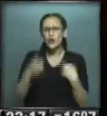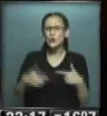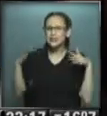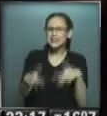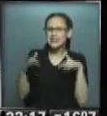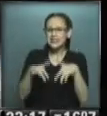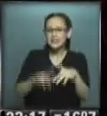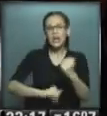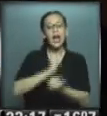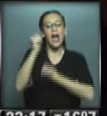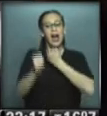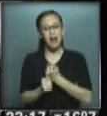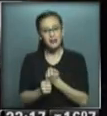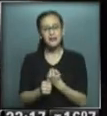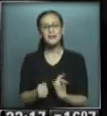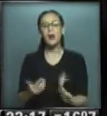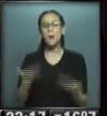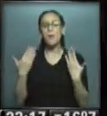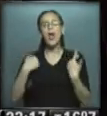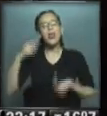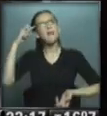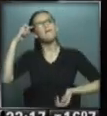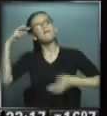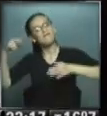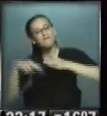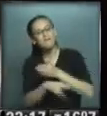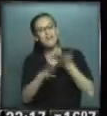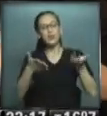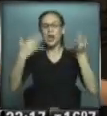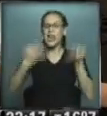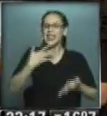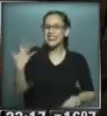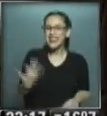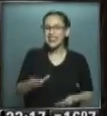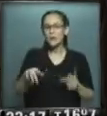que podamos reflexionar con el gobierno de Rusia para que se